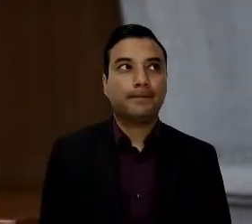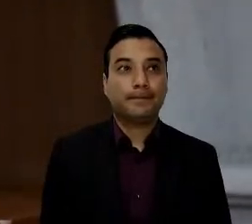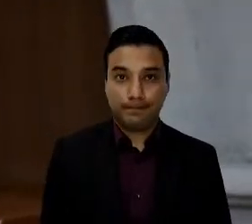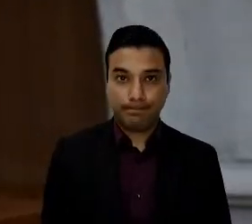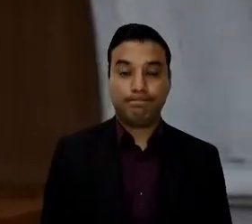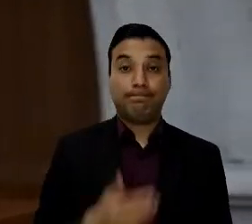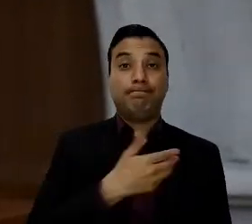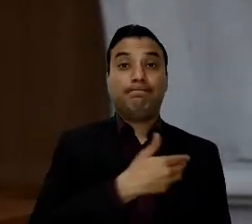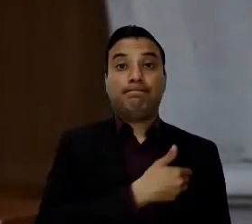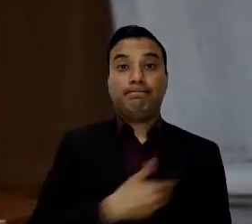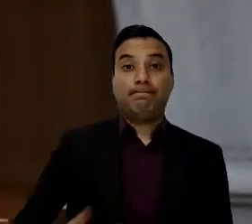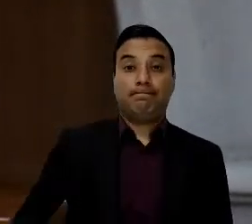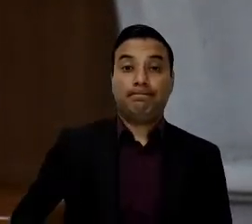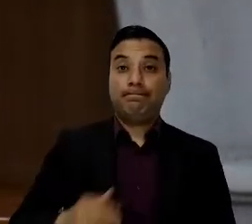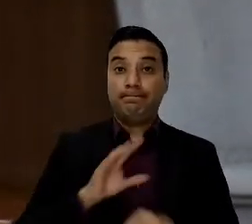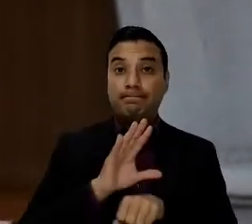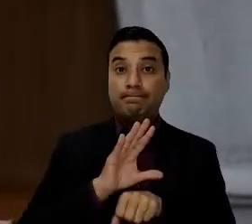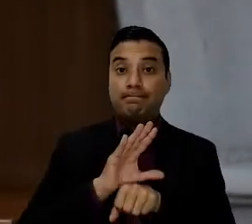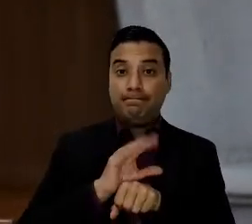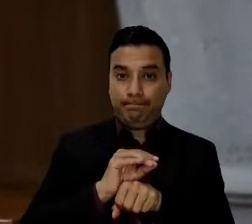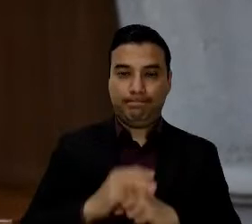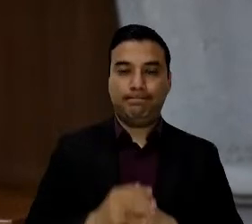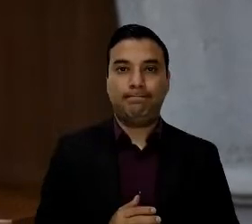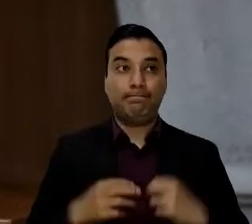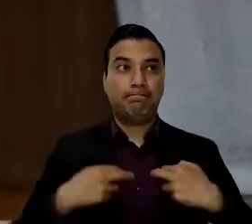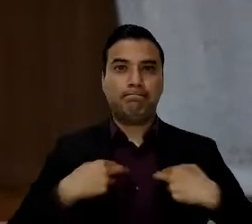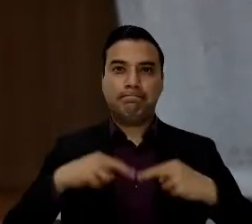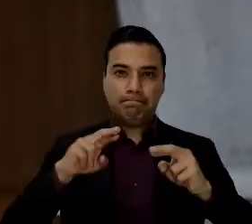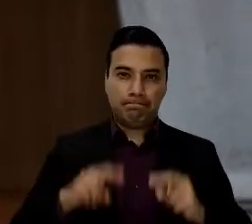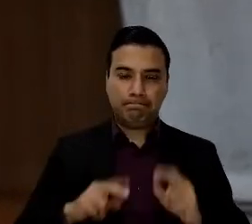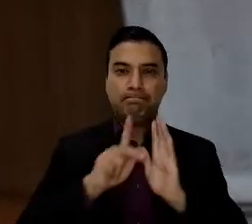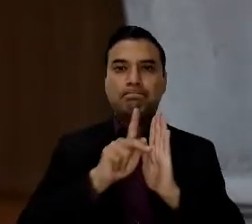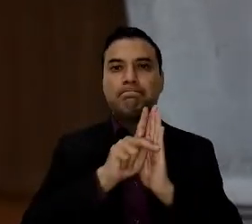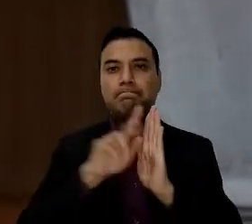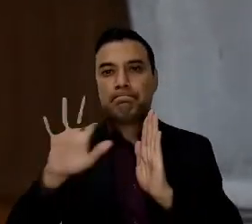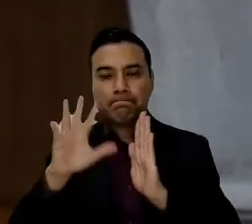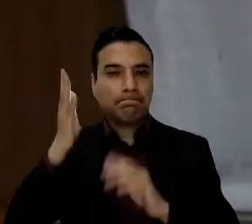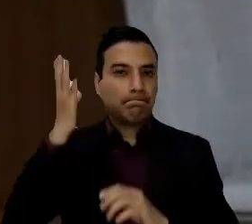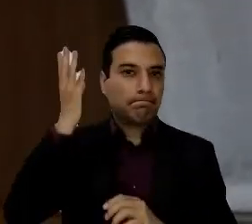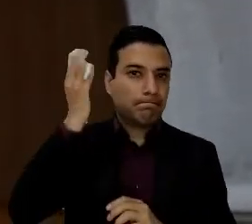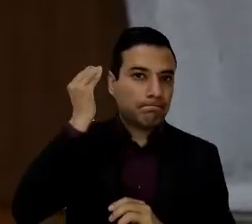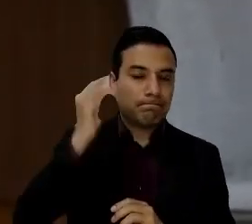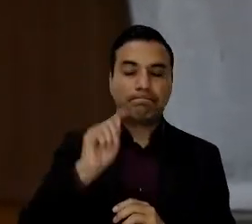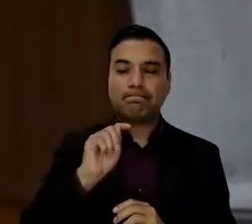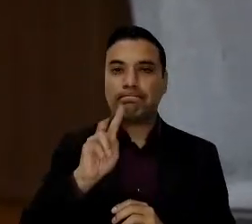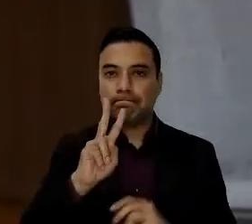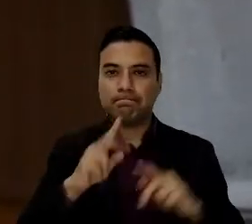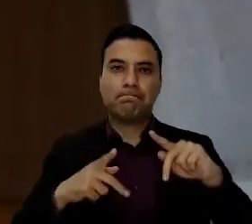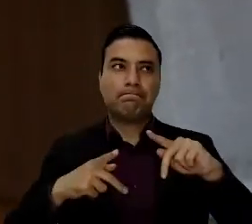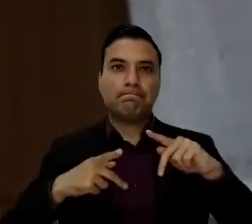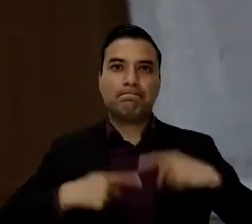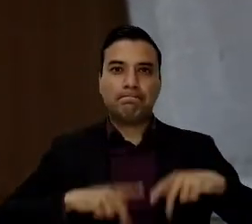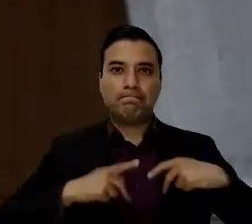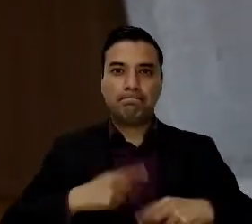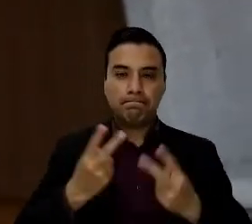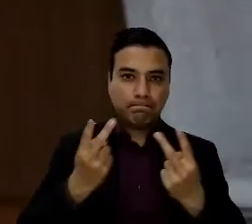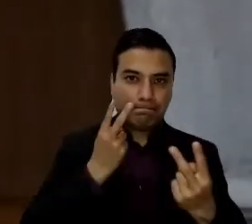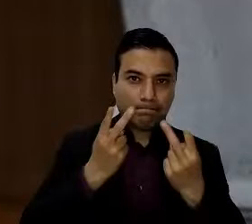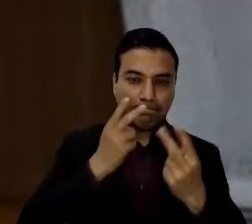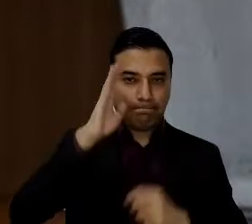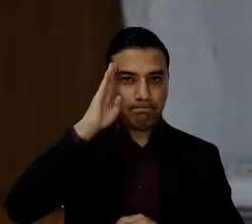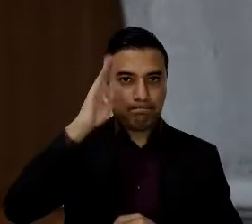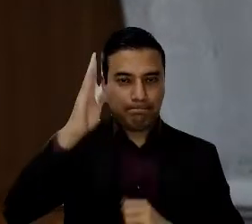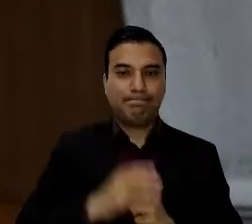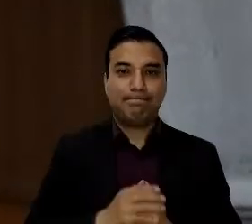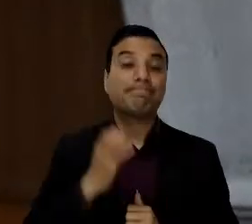Con su venia, señor presidente, representantes de los medios de comunicación y público que da seguimiento a nuestras actividades.